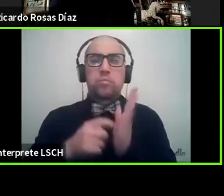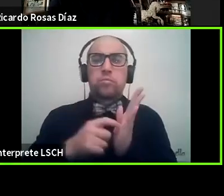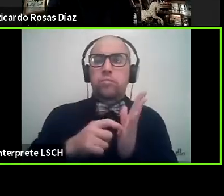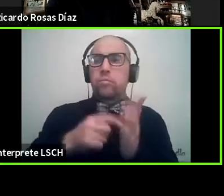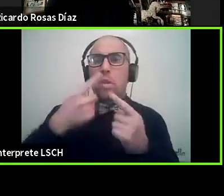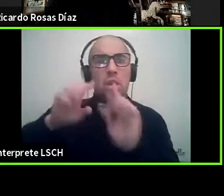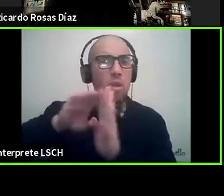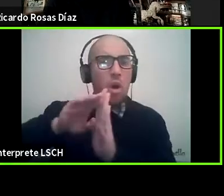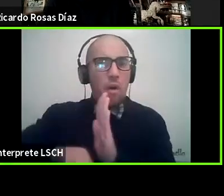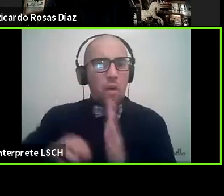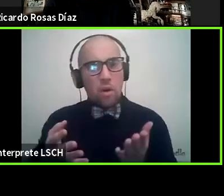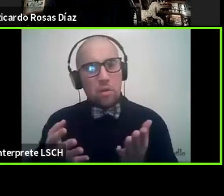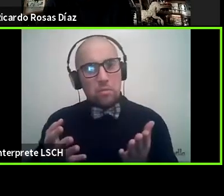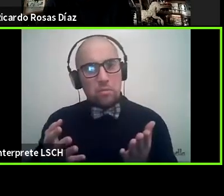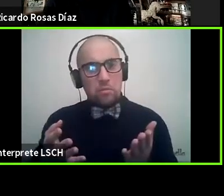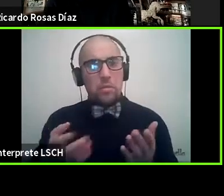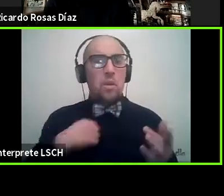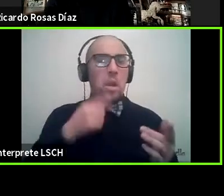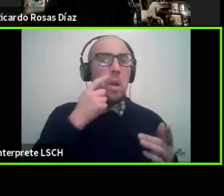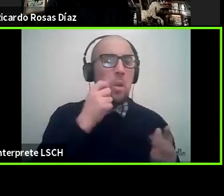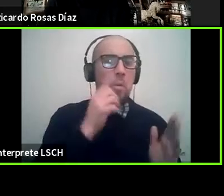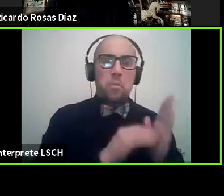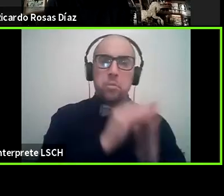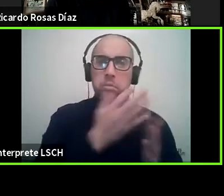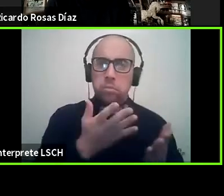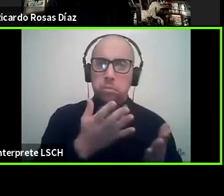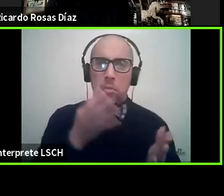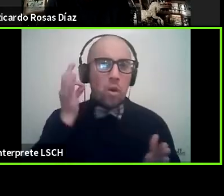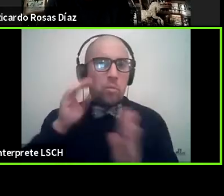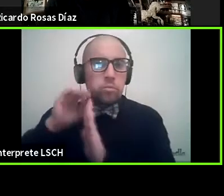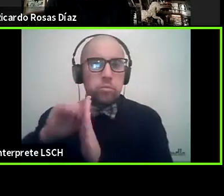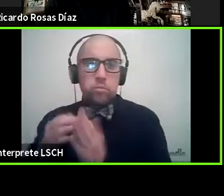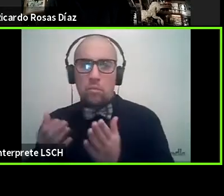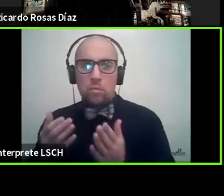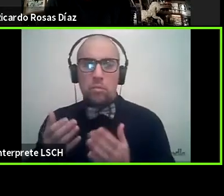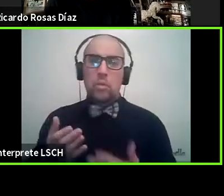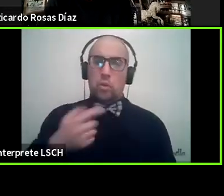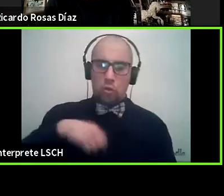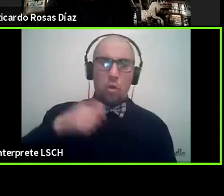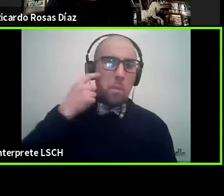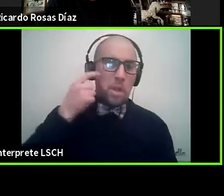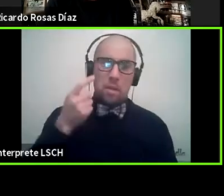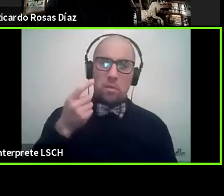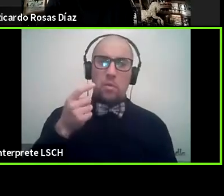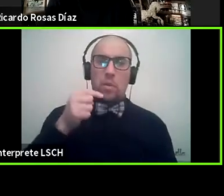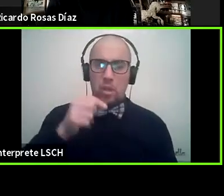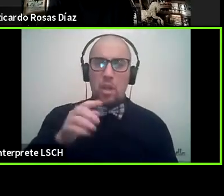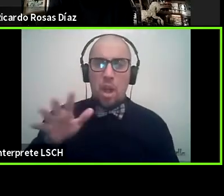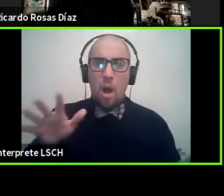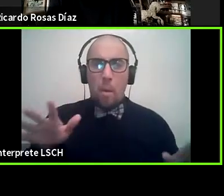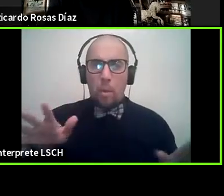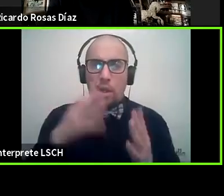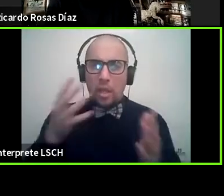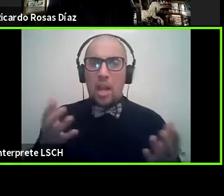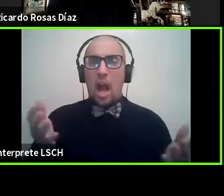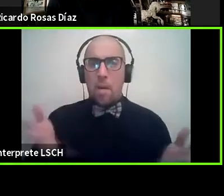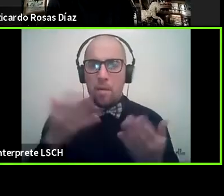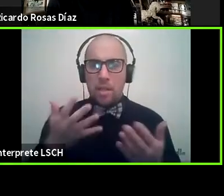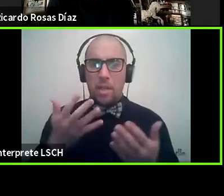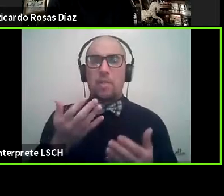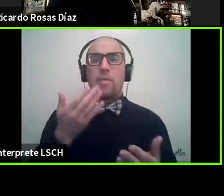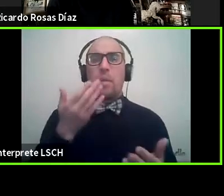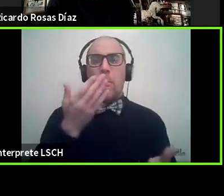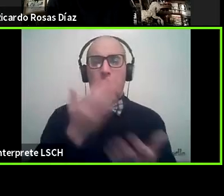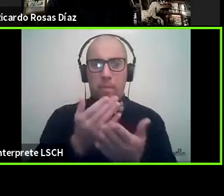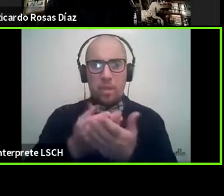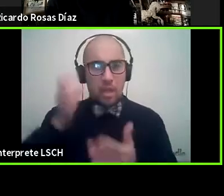como a los hombres en estas materias, y pensamos que un potencial muy fuerte de este conocimiento